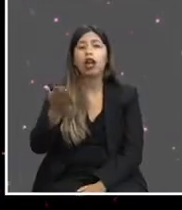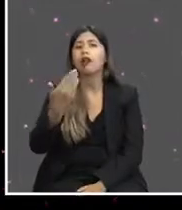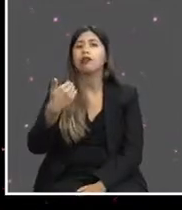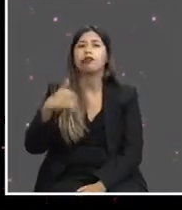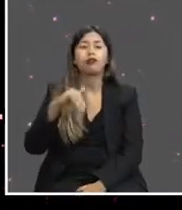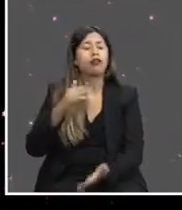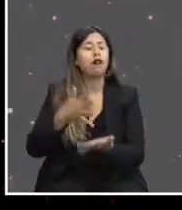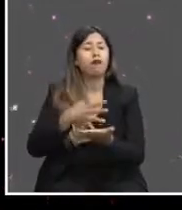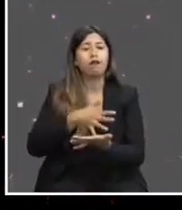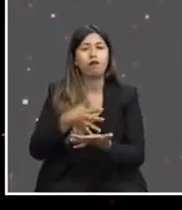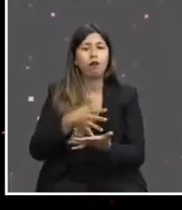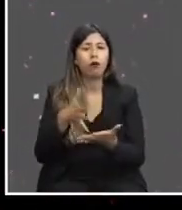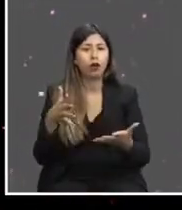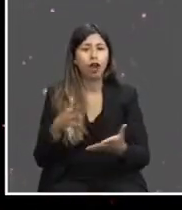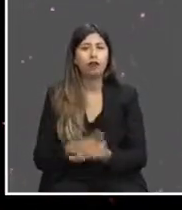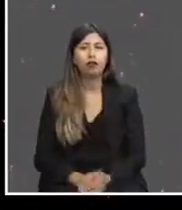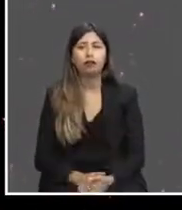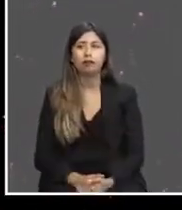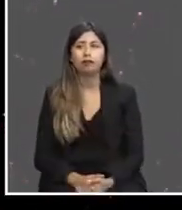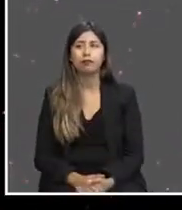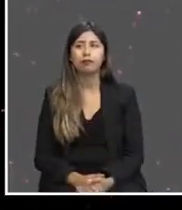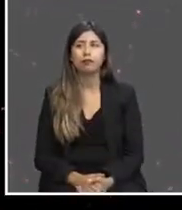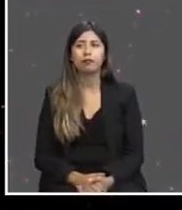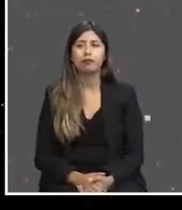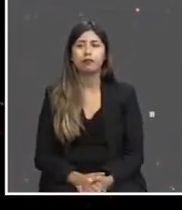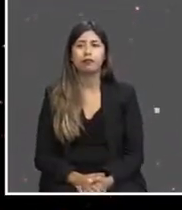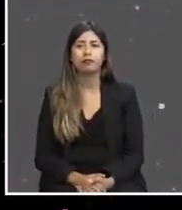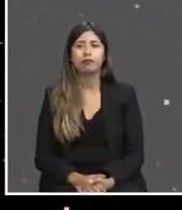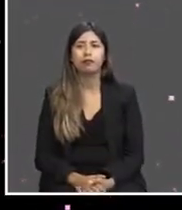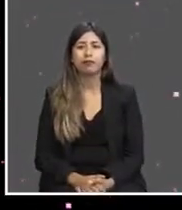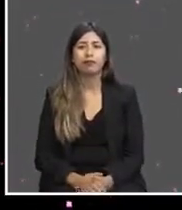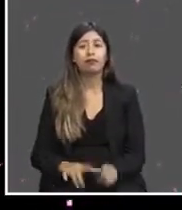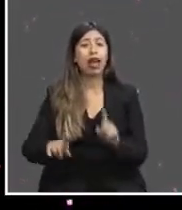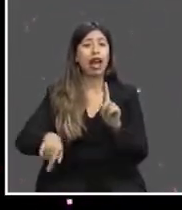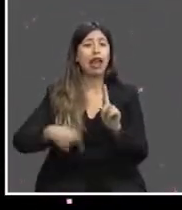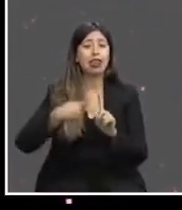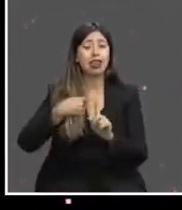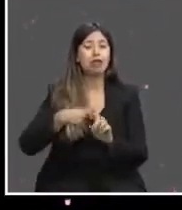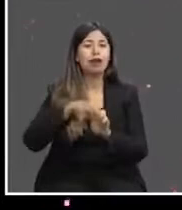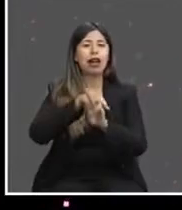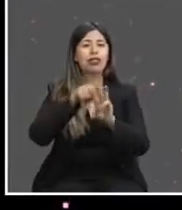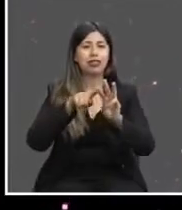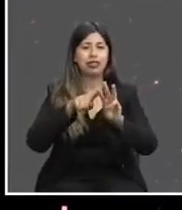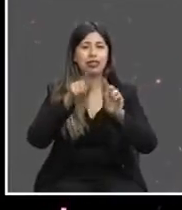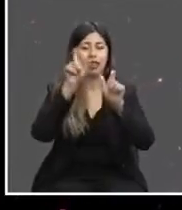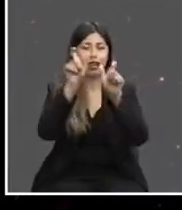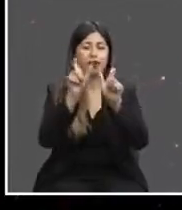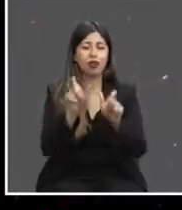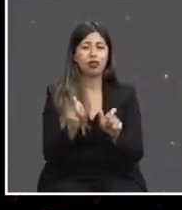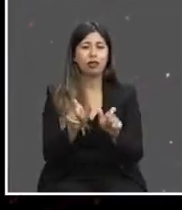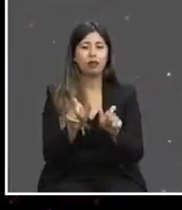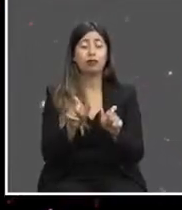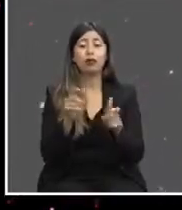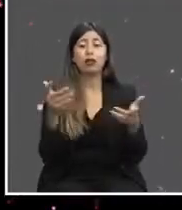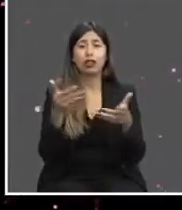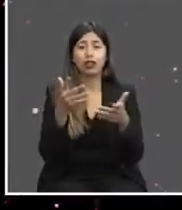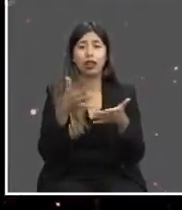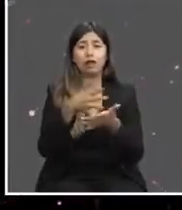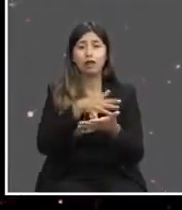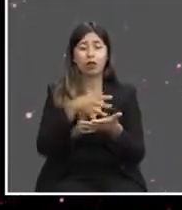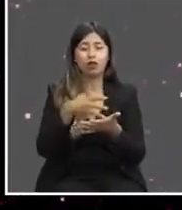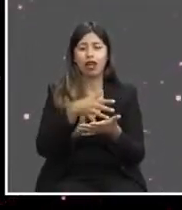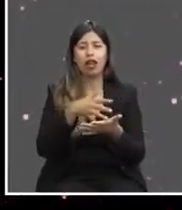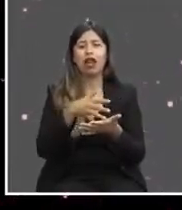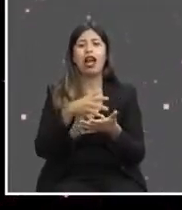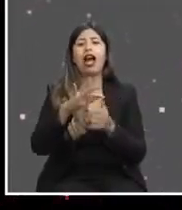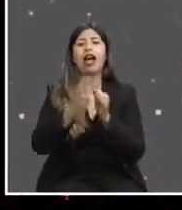altamente vulnerables. Además, existen otros tres conceptos, y podríamos agregar muchos más de estos conceptos de vulnerabilidad, como la